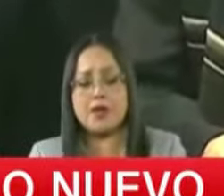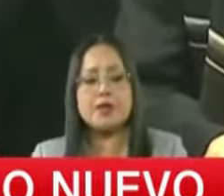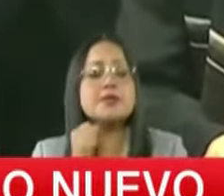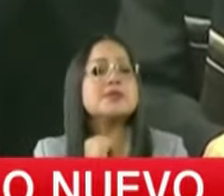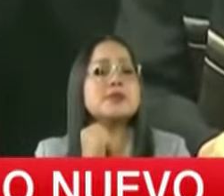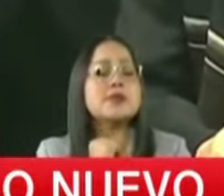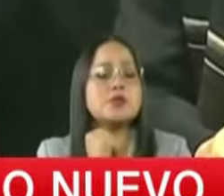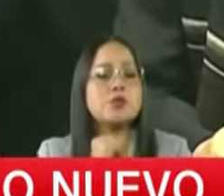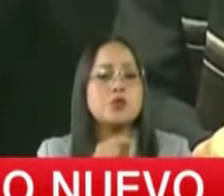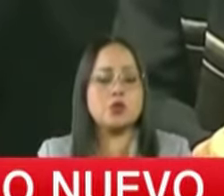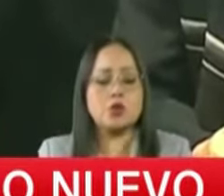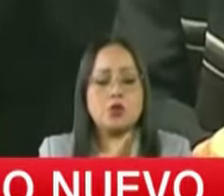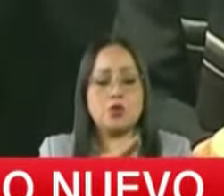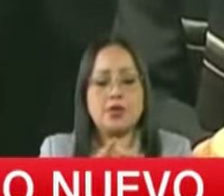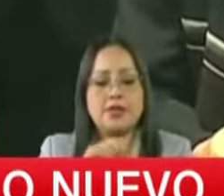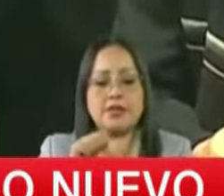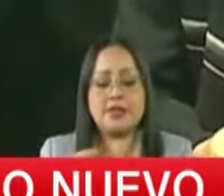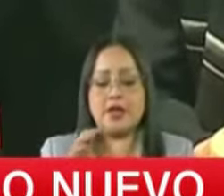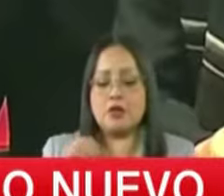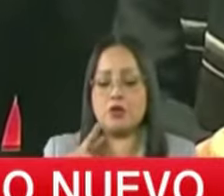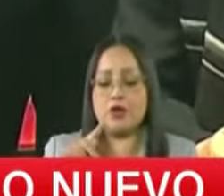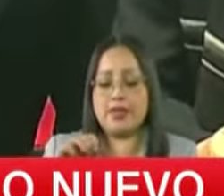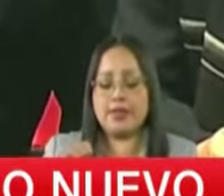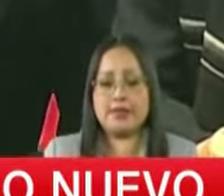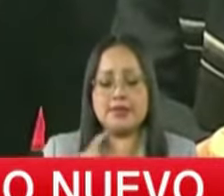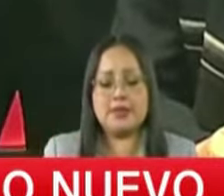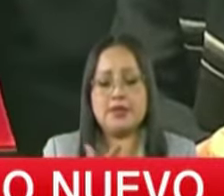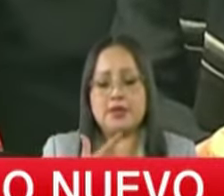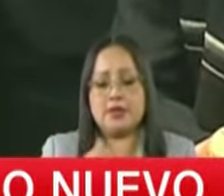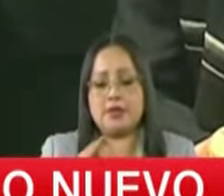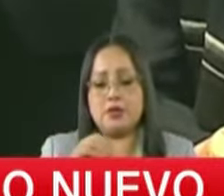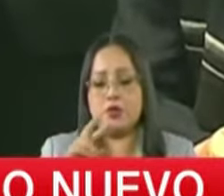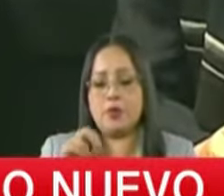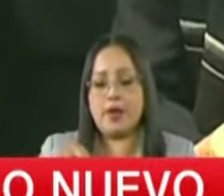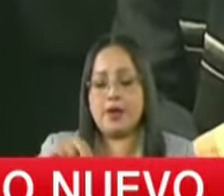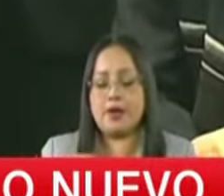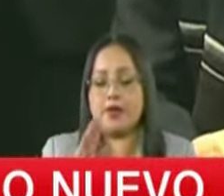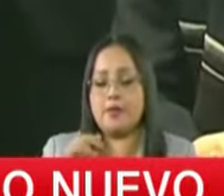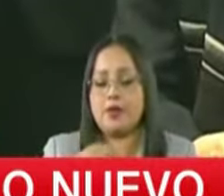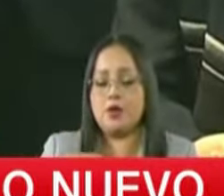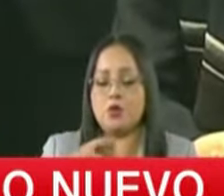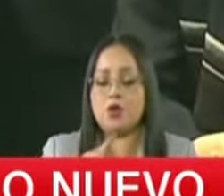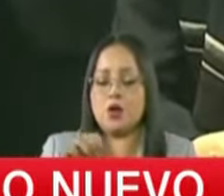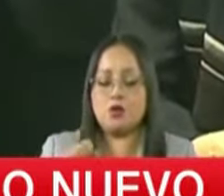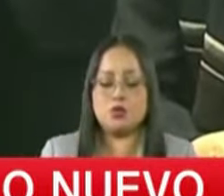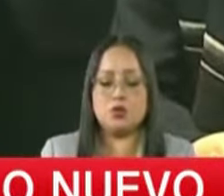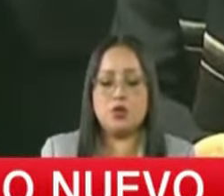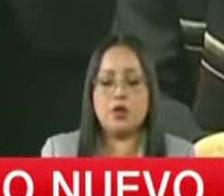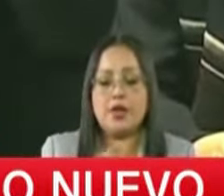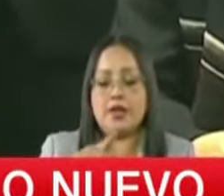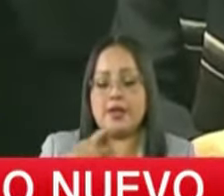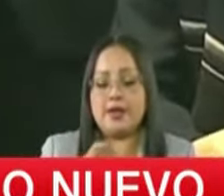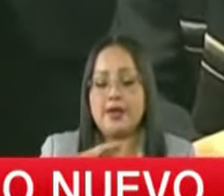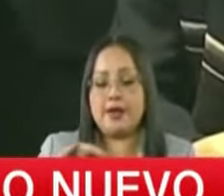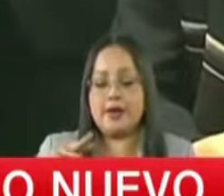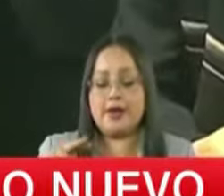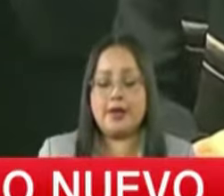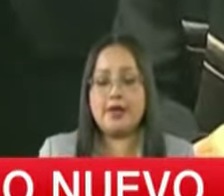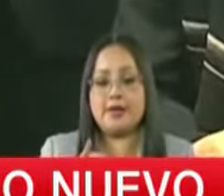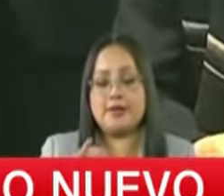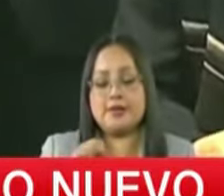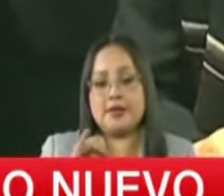¿Qué va a pasar después de esto que es la revisión de estos puntos? Va a haber una intervención de un legislador